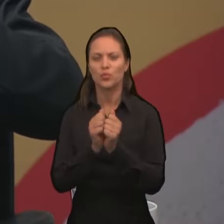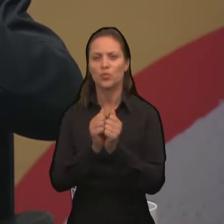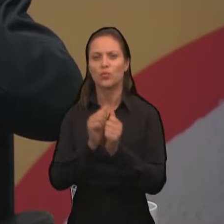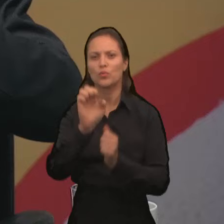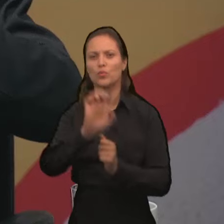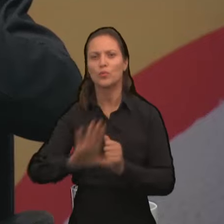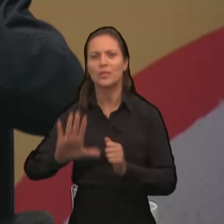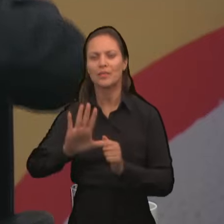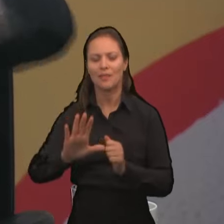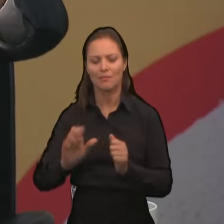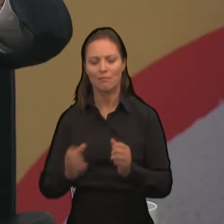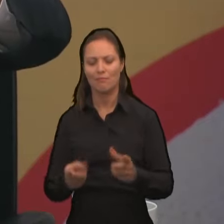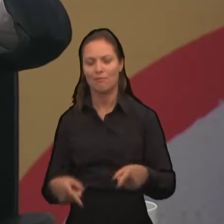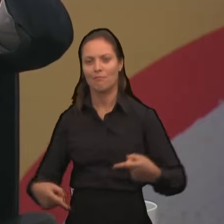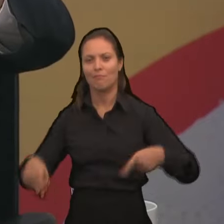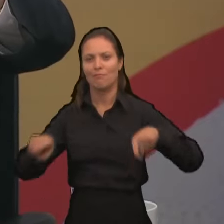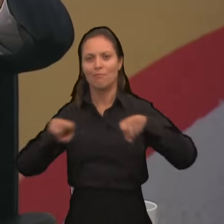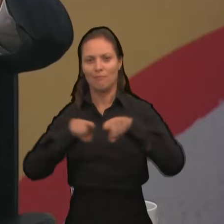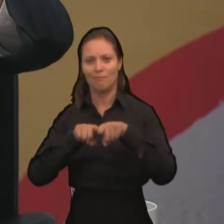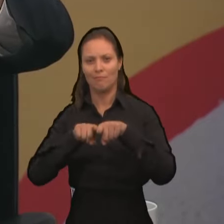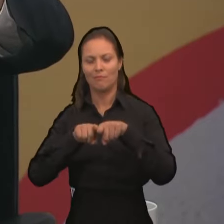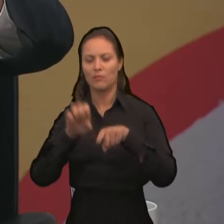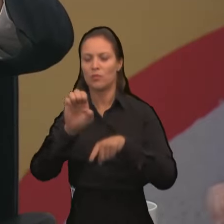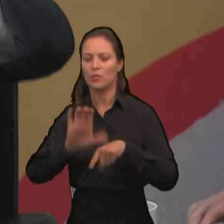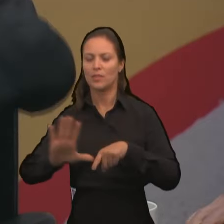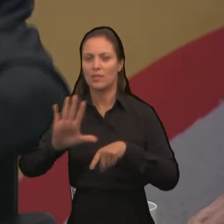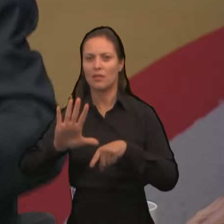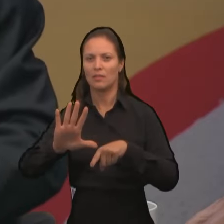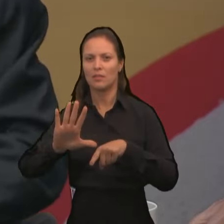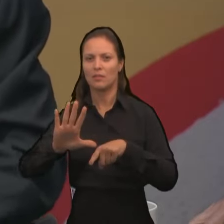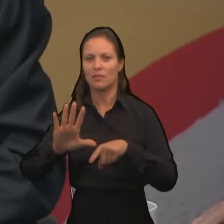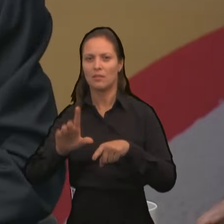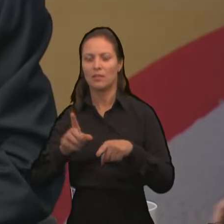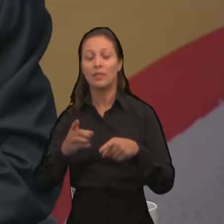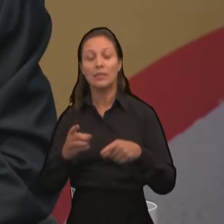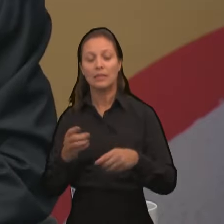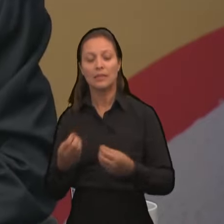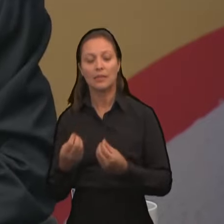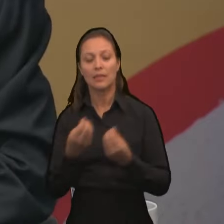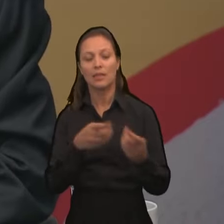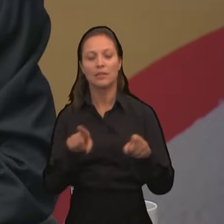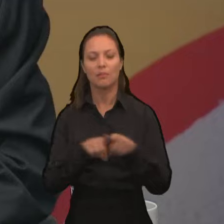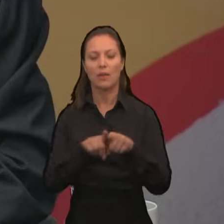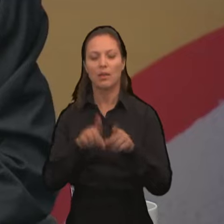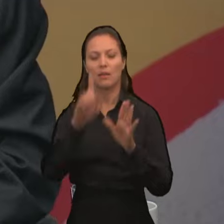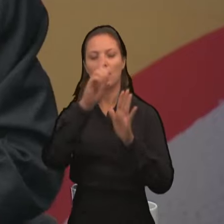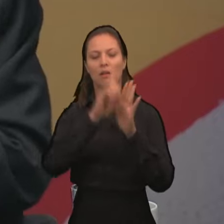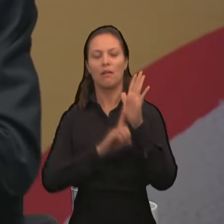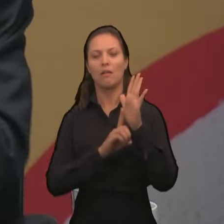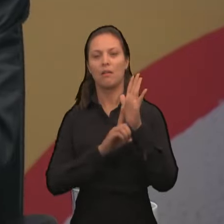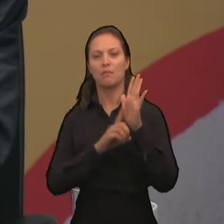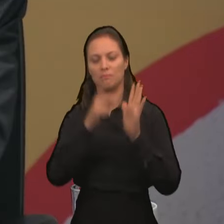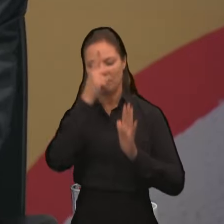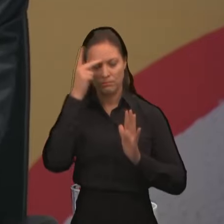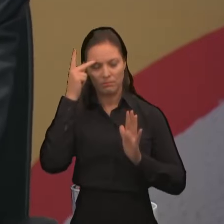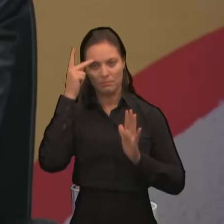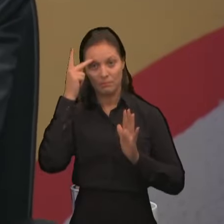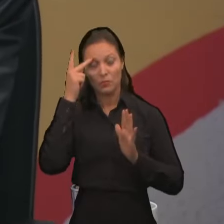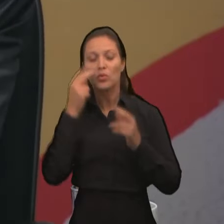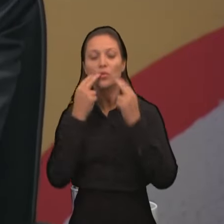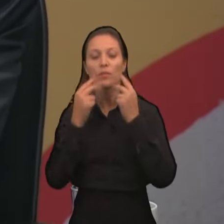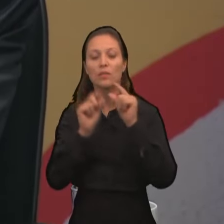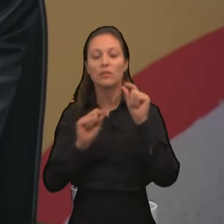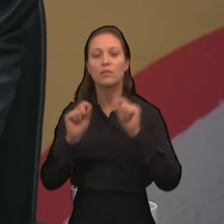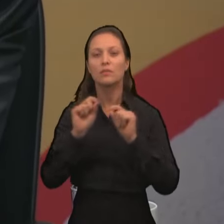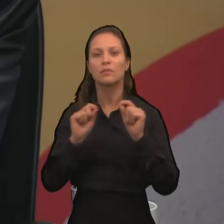un Estado del centro de gravedad, limitar el poder del Estado y garantizar los derechos individuales. La